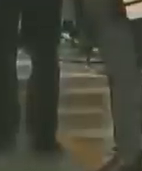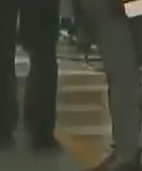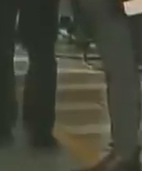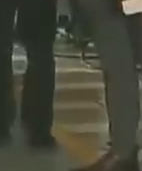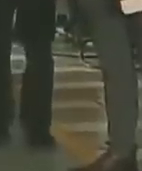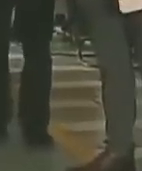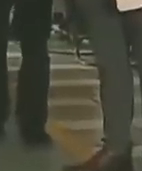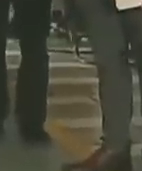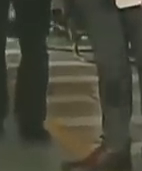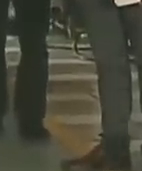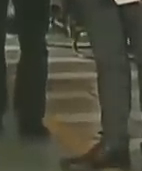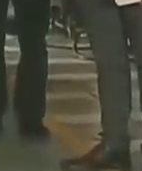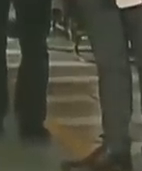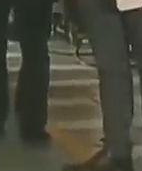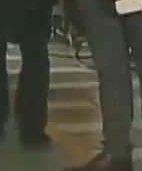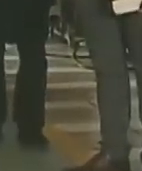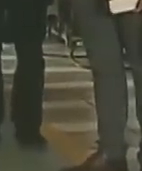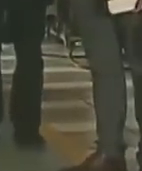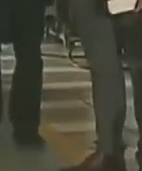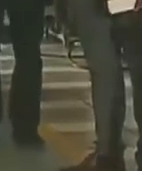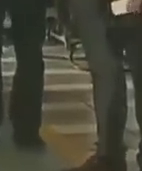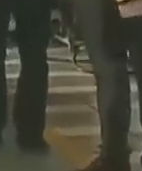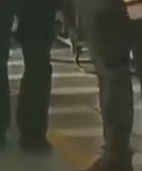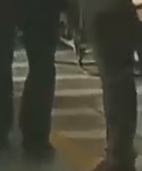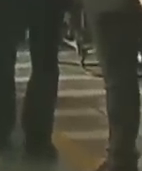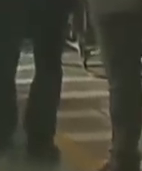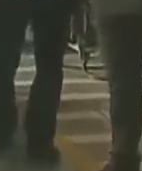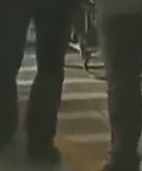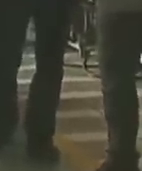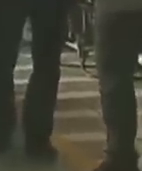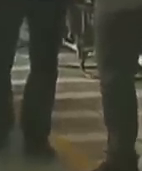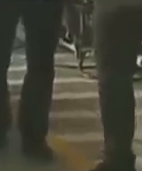nos enlazamos en vivo y en directo.